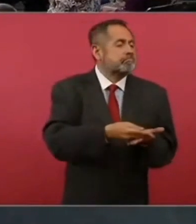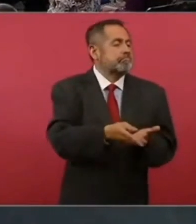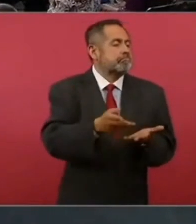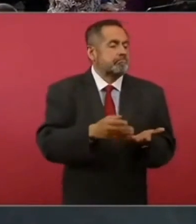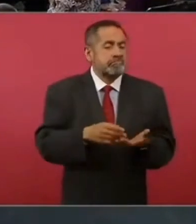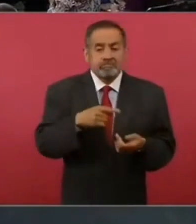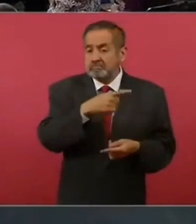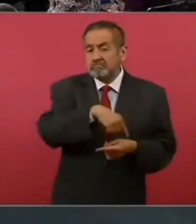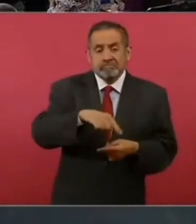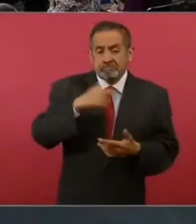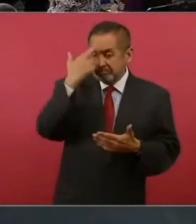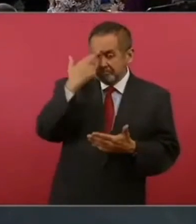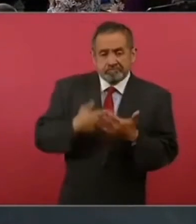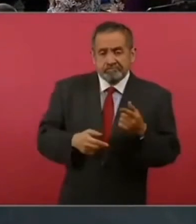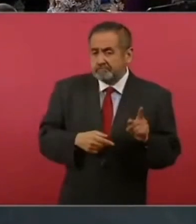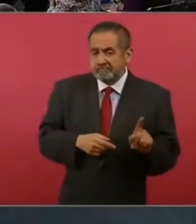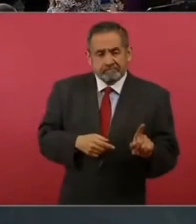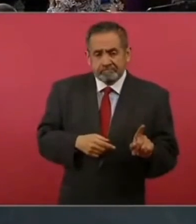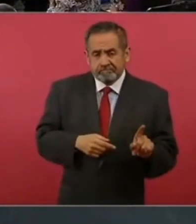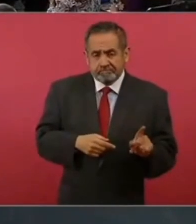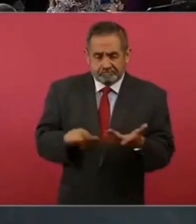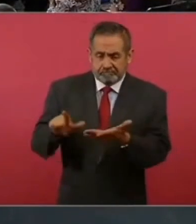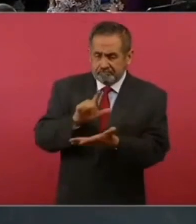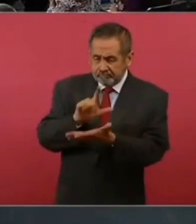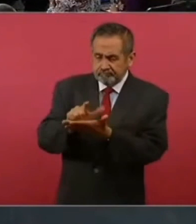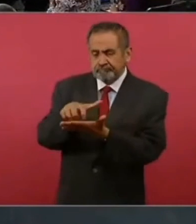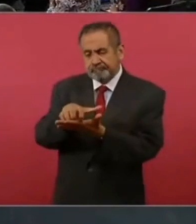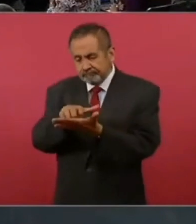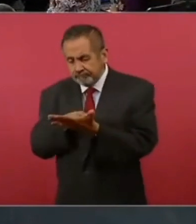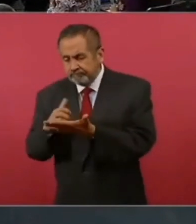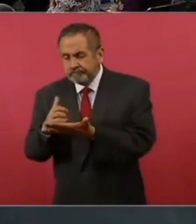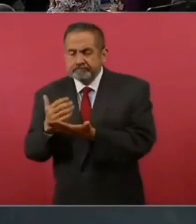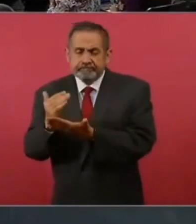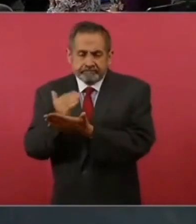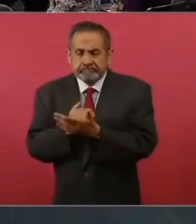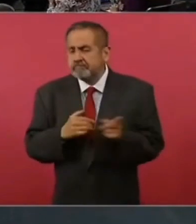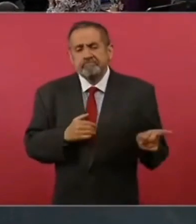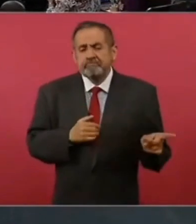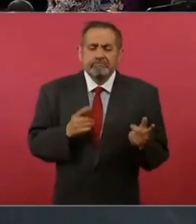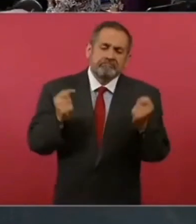respetan la ley de austeridad republicana